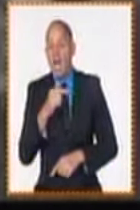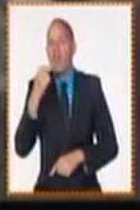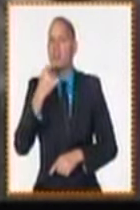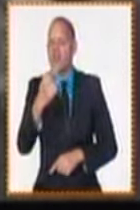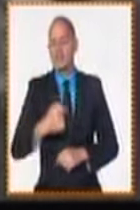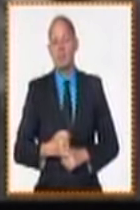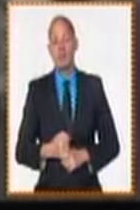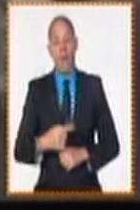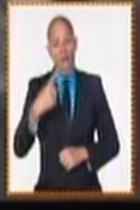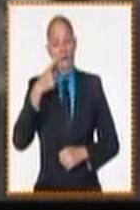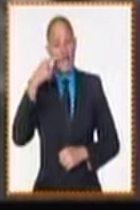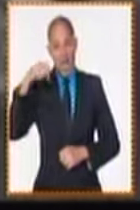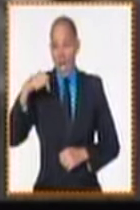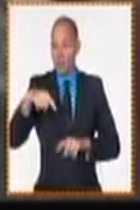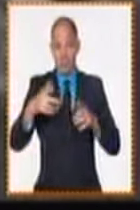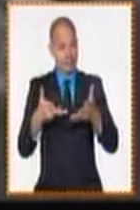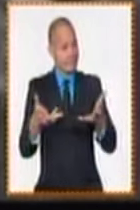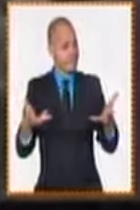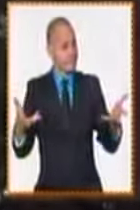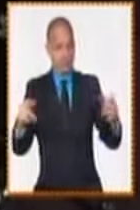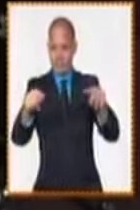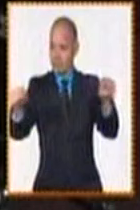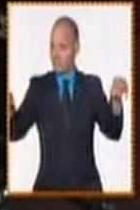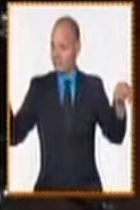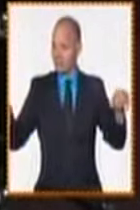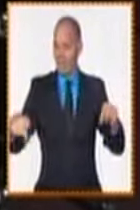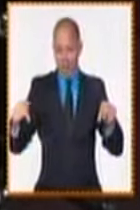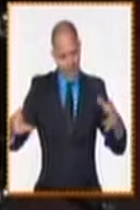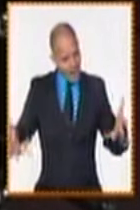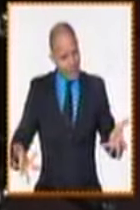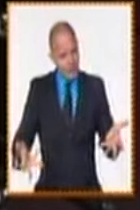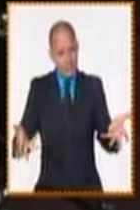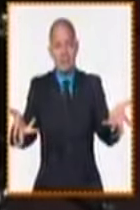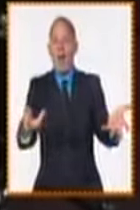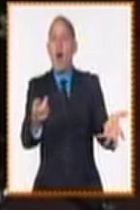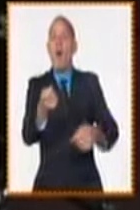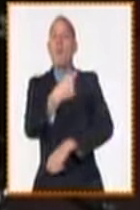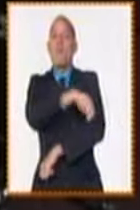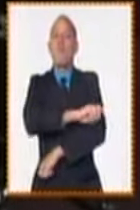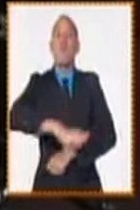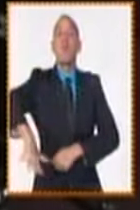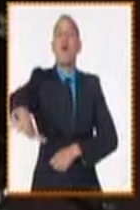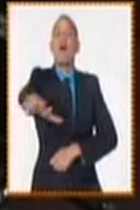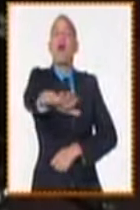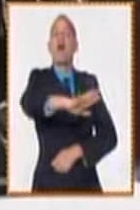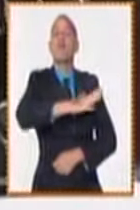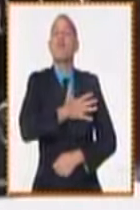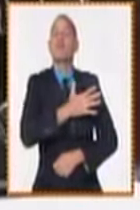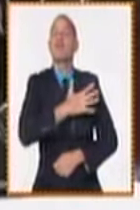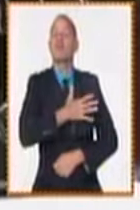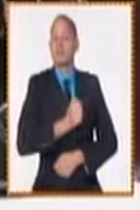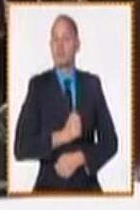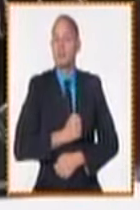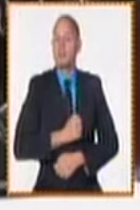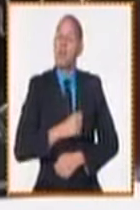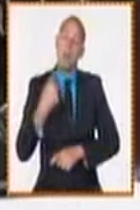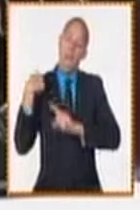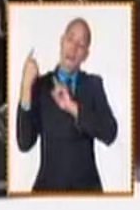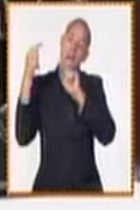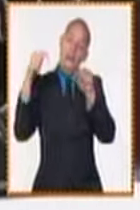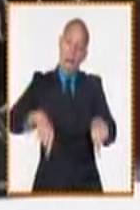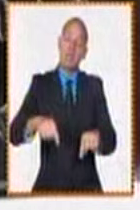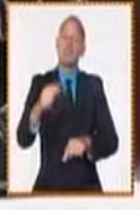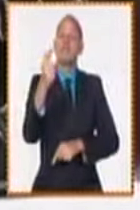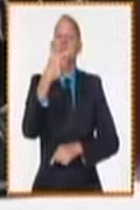del pueblo, la plaza de la revolución, y eso no ha marcado como símbolo en estos 155